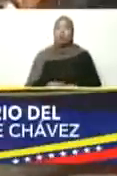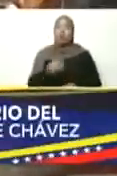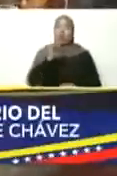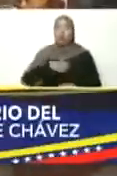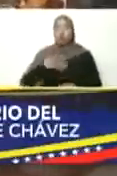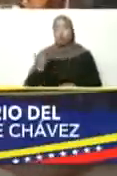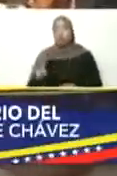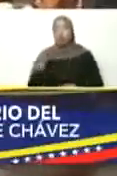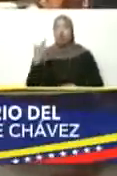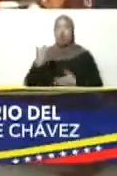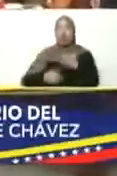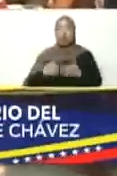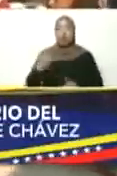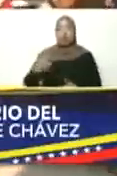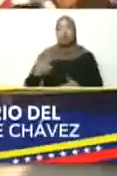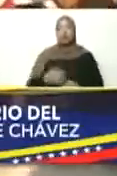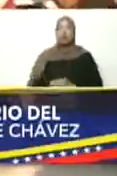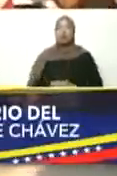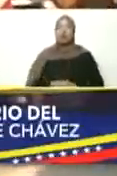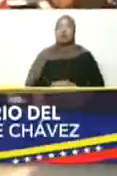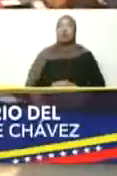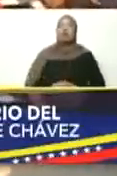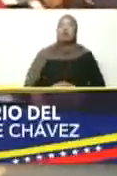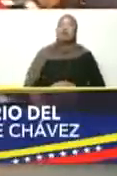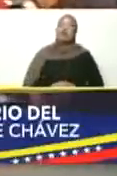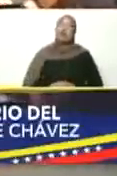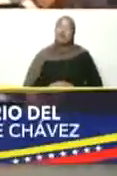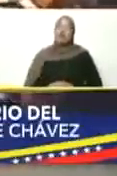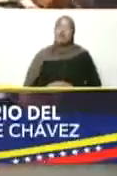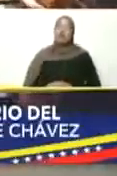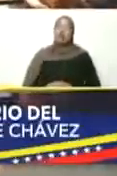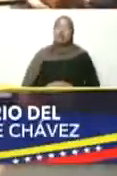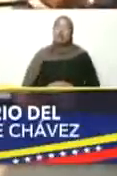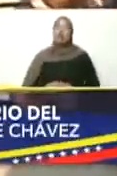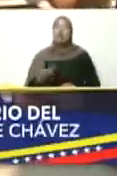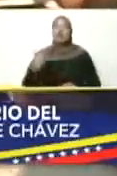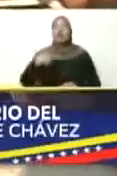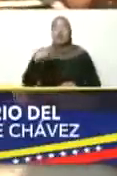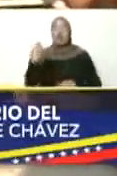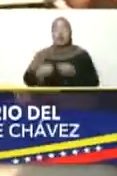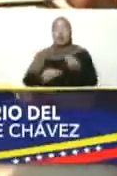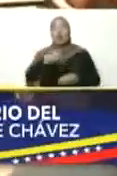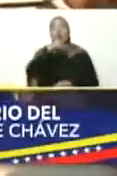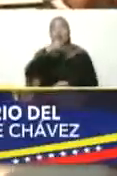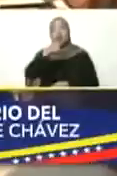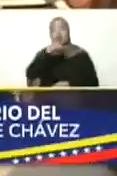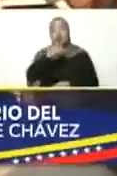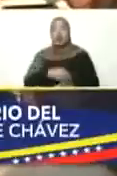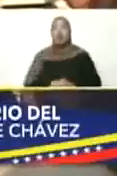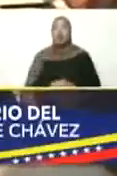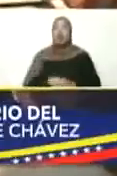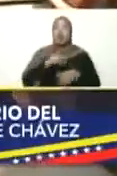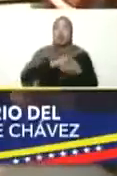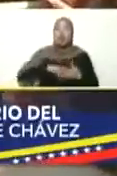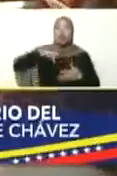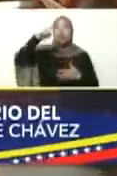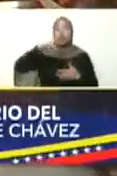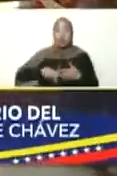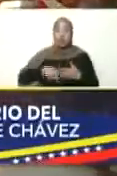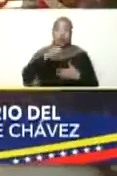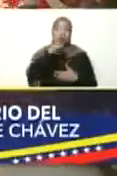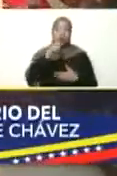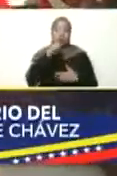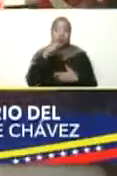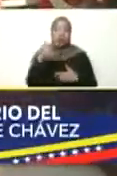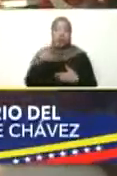suficiente para construir esa escuelita. Completo. Y el complejo lo tienen diseñado ya, ¿verdad? Sí, tenemos el proyecto desde